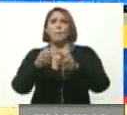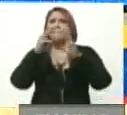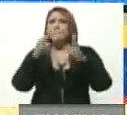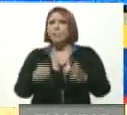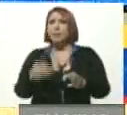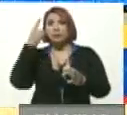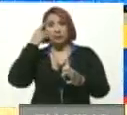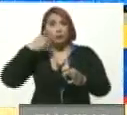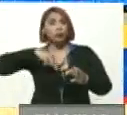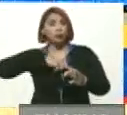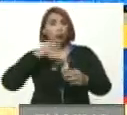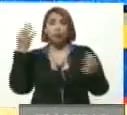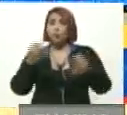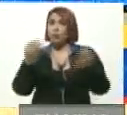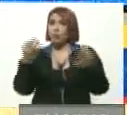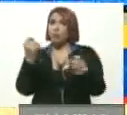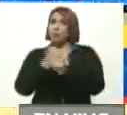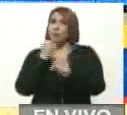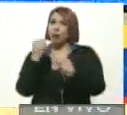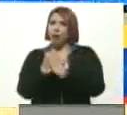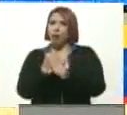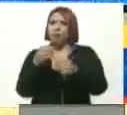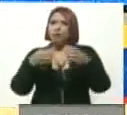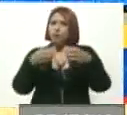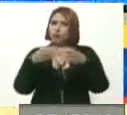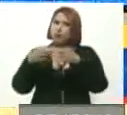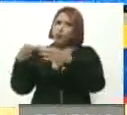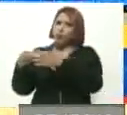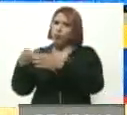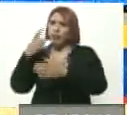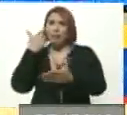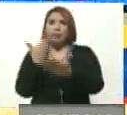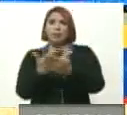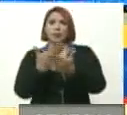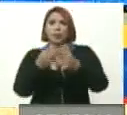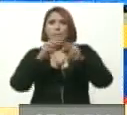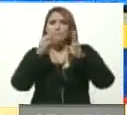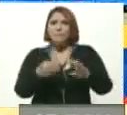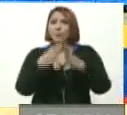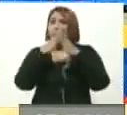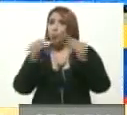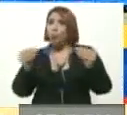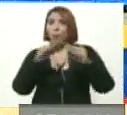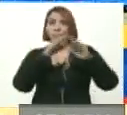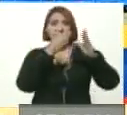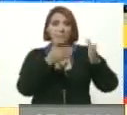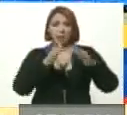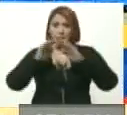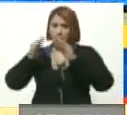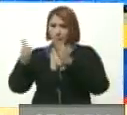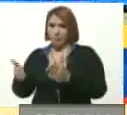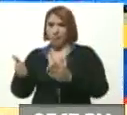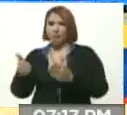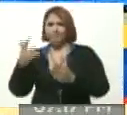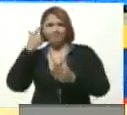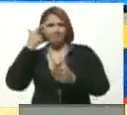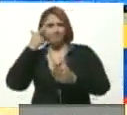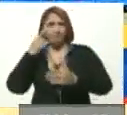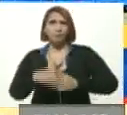que nosotros siempre hemos trabajado con una estructura de testigos en todas las mesas. Son